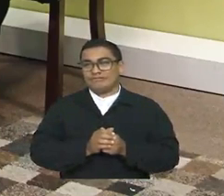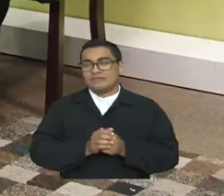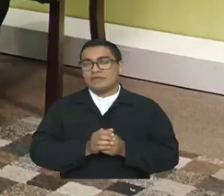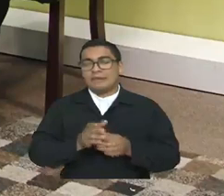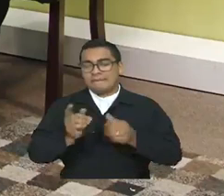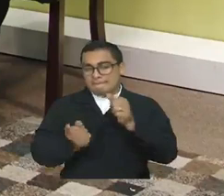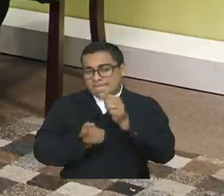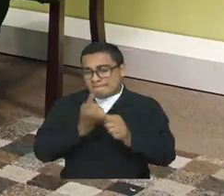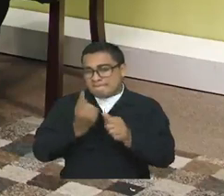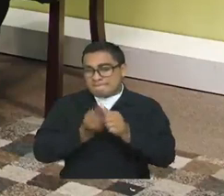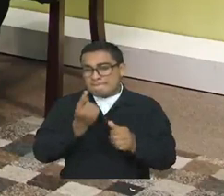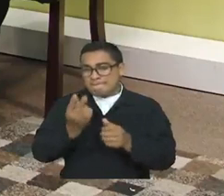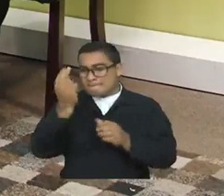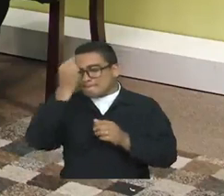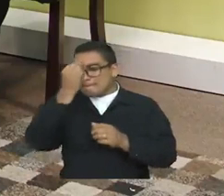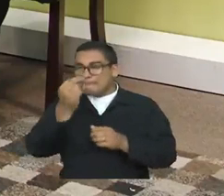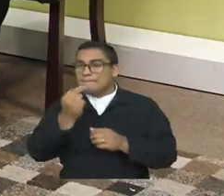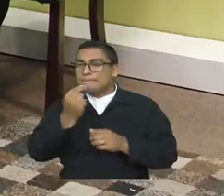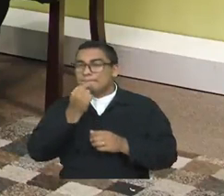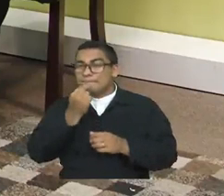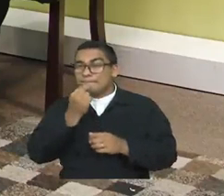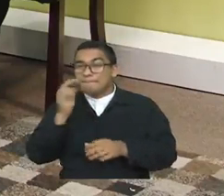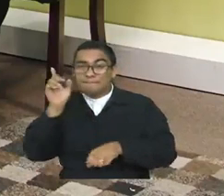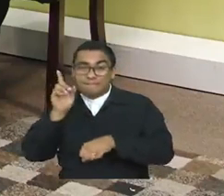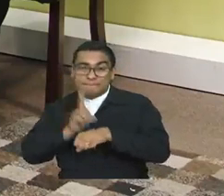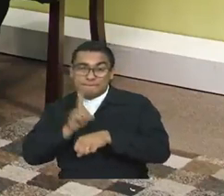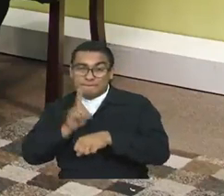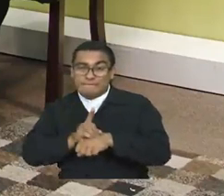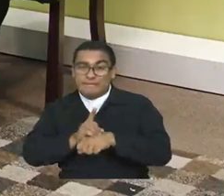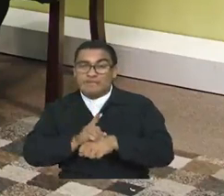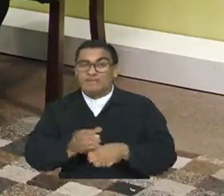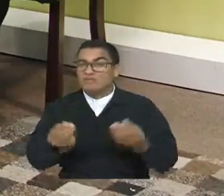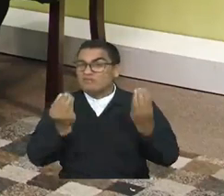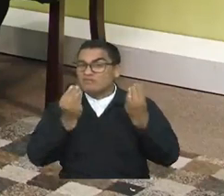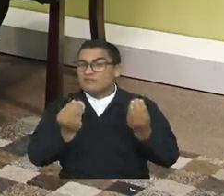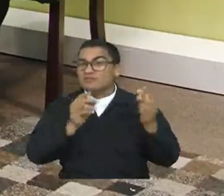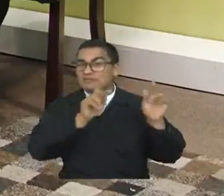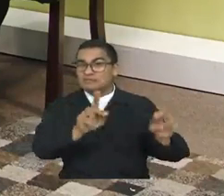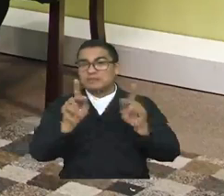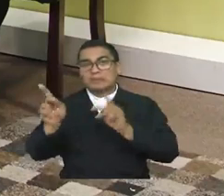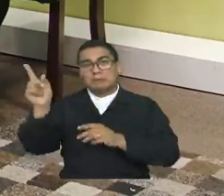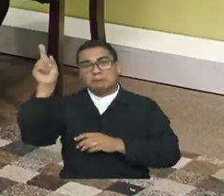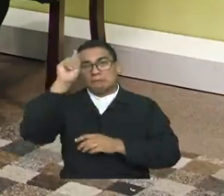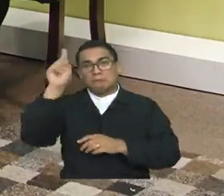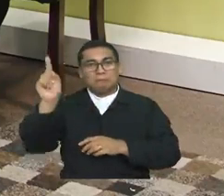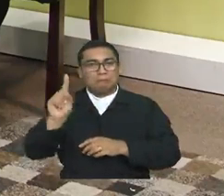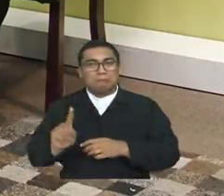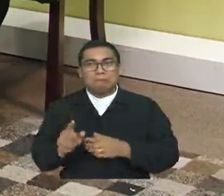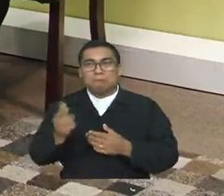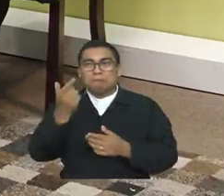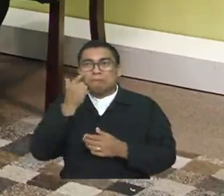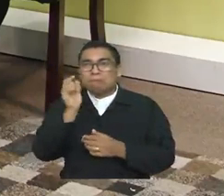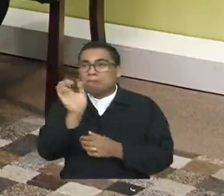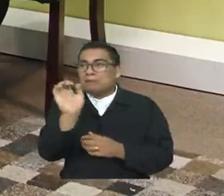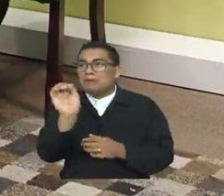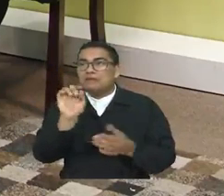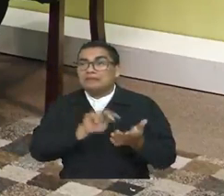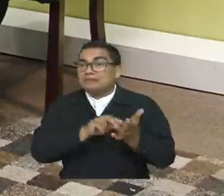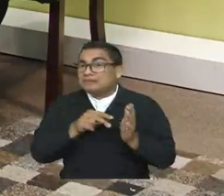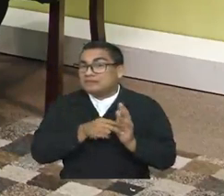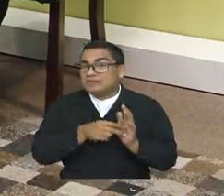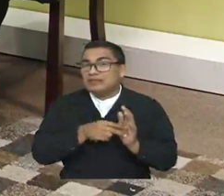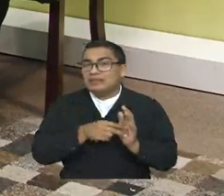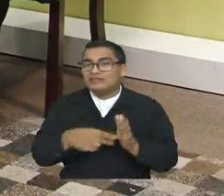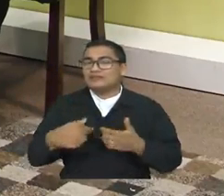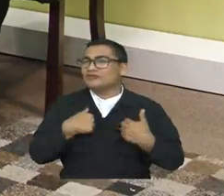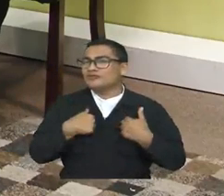consulta, porque muchas personas no saben o pecan por no saber, que no es lo mismo que, yo